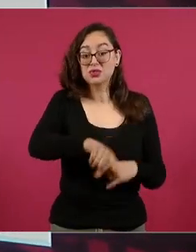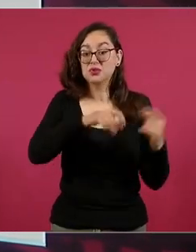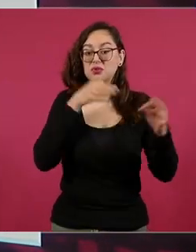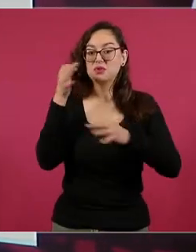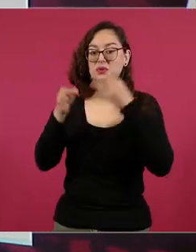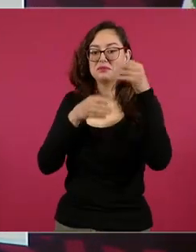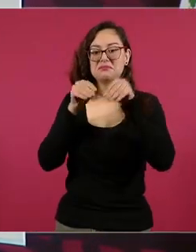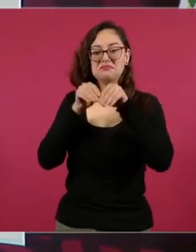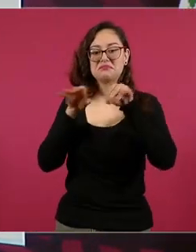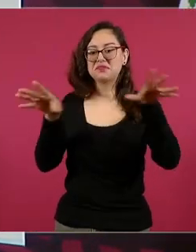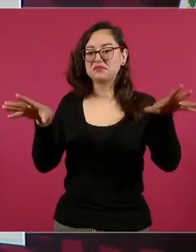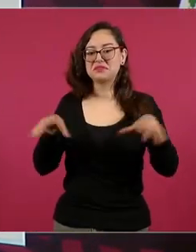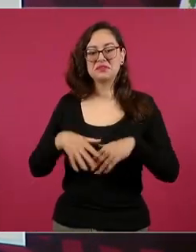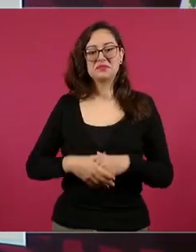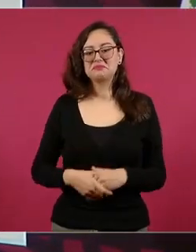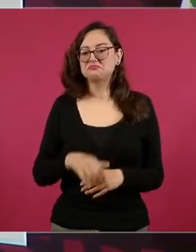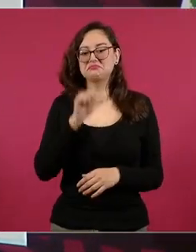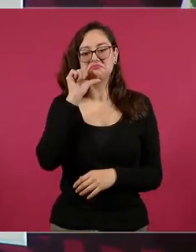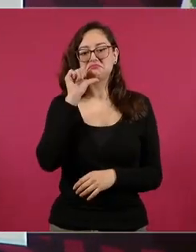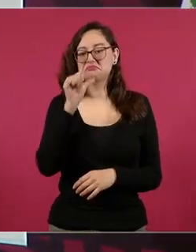importa, no lo internalizan.